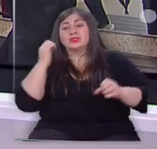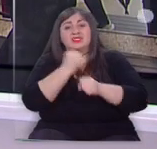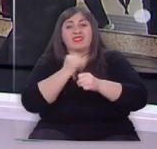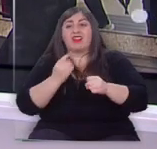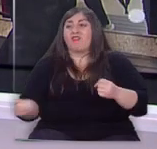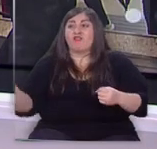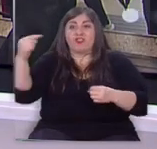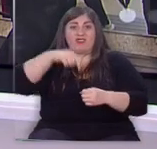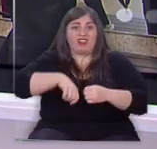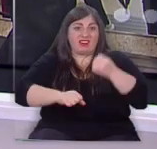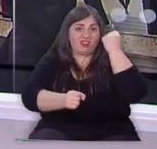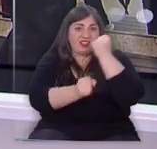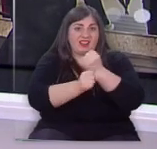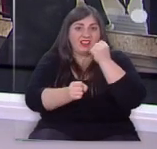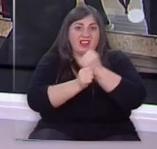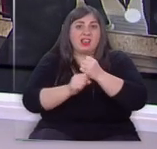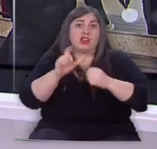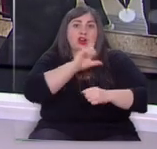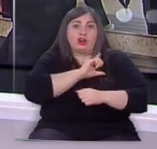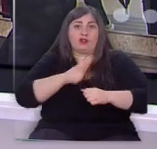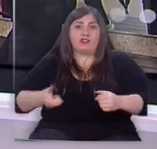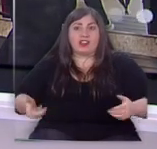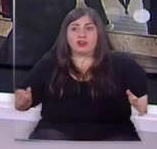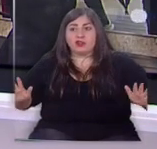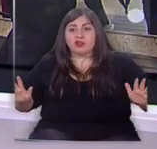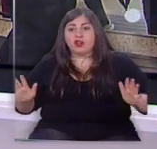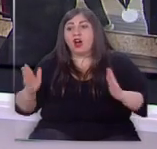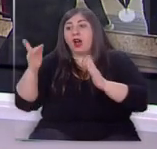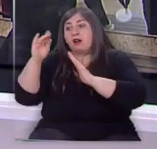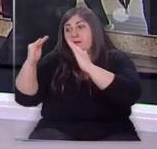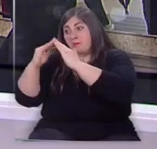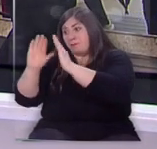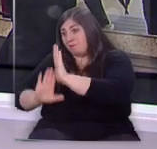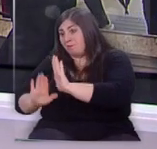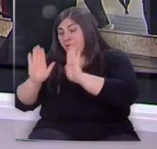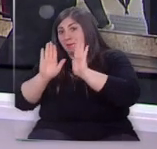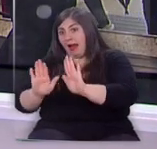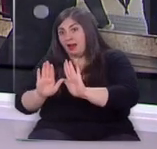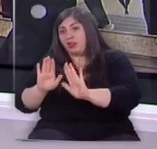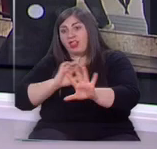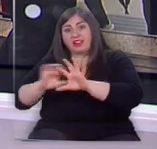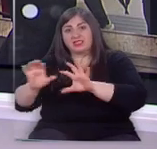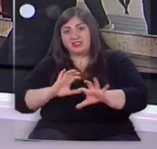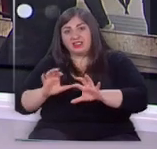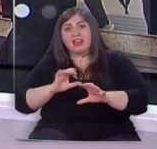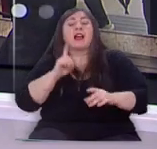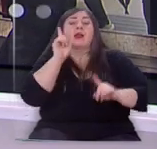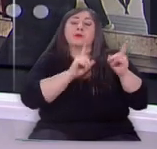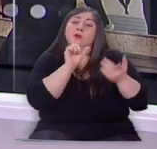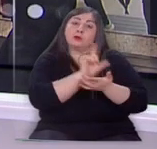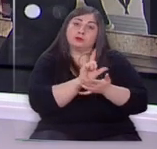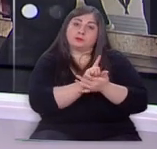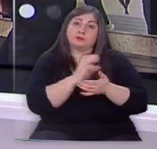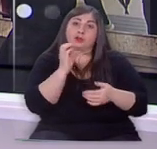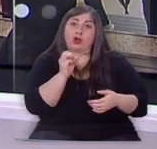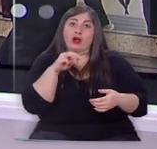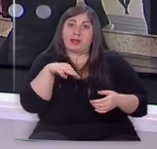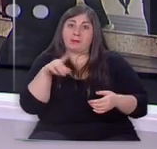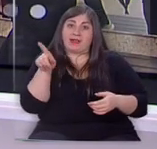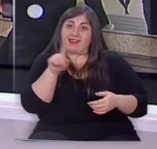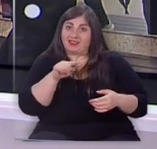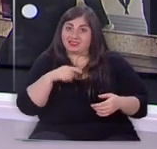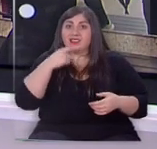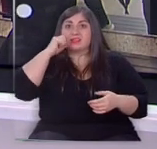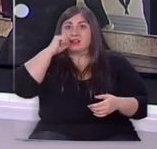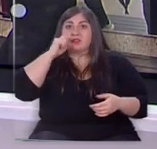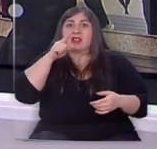a sus labores luego de que el gobierno levantara la paralización de las actividades en algunos sectores no esenciales. La OMS, precisamente, advirtió de los riesgos que encierran